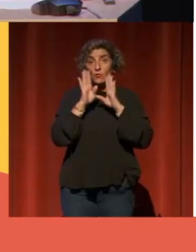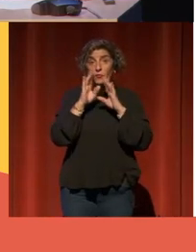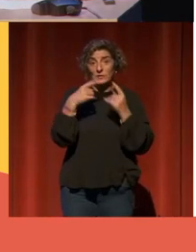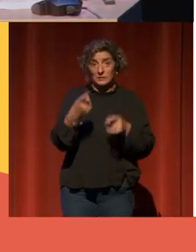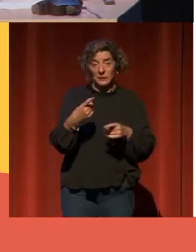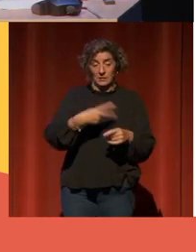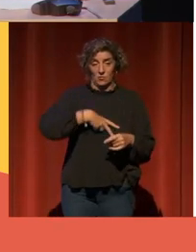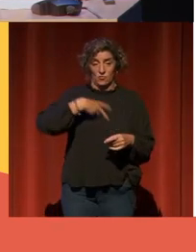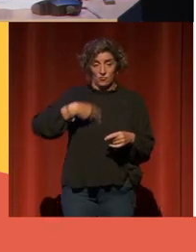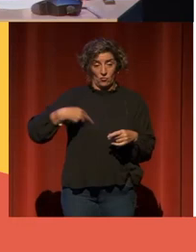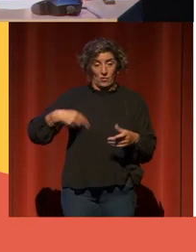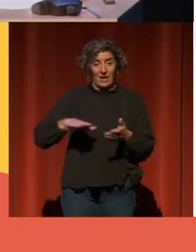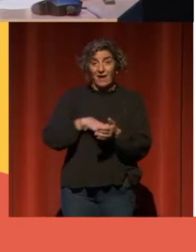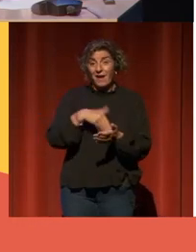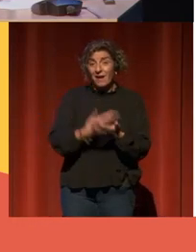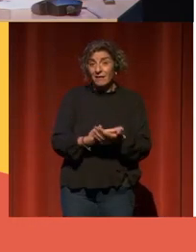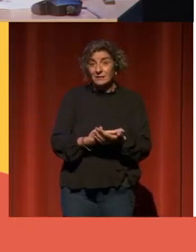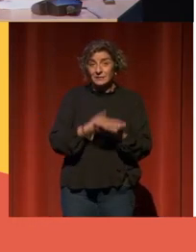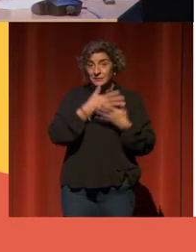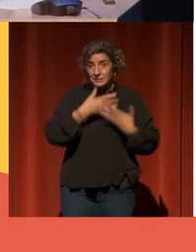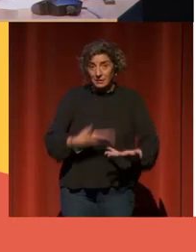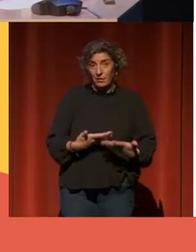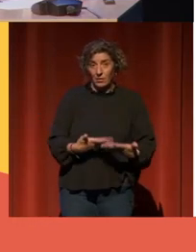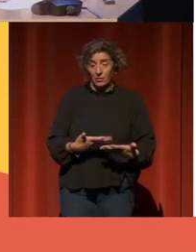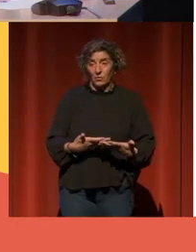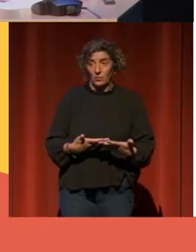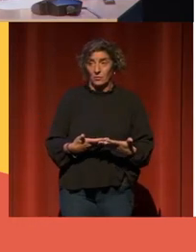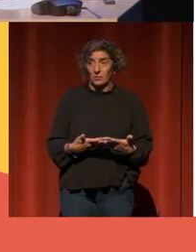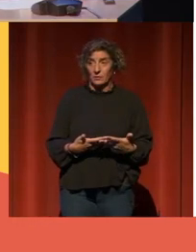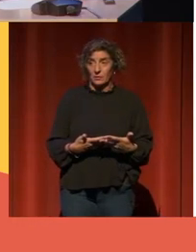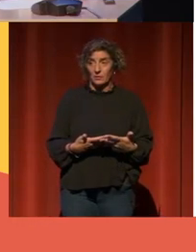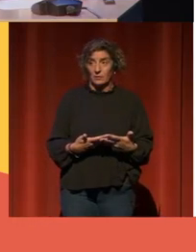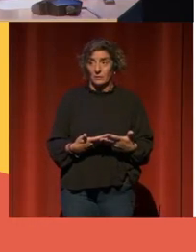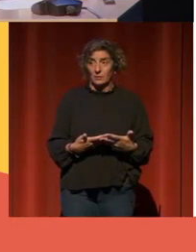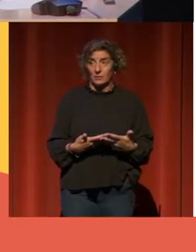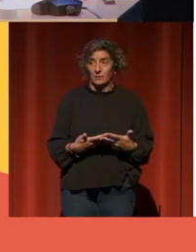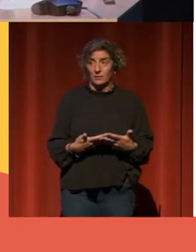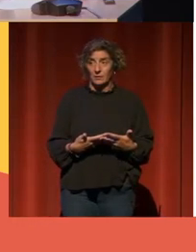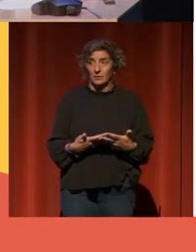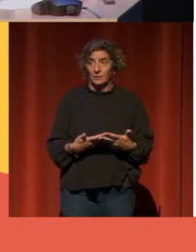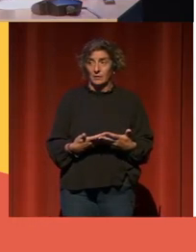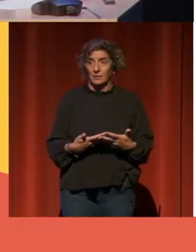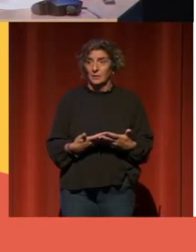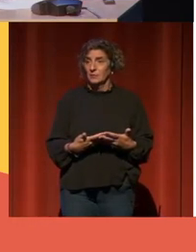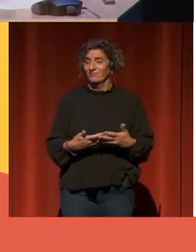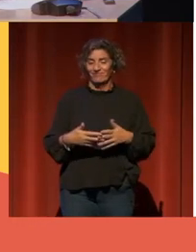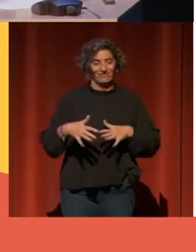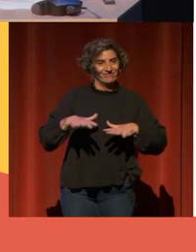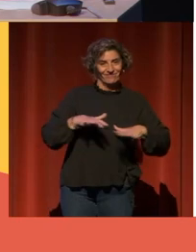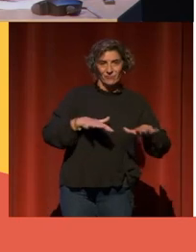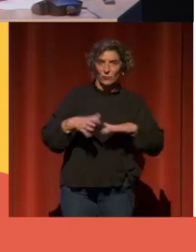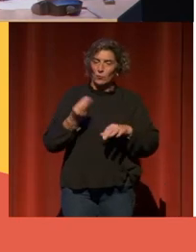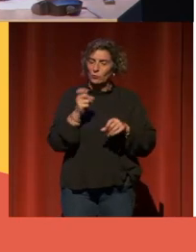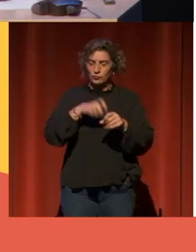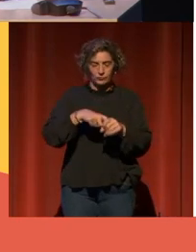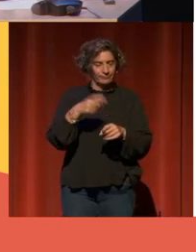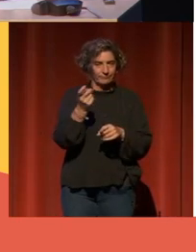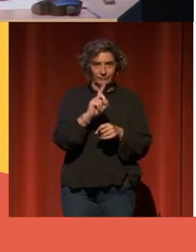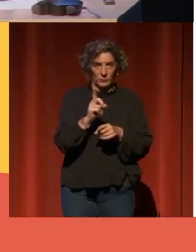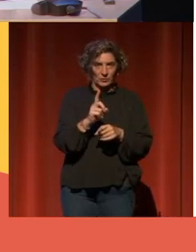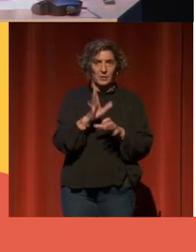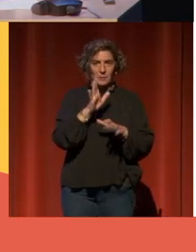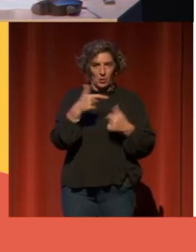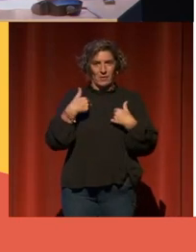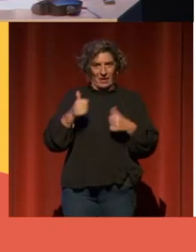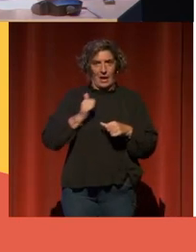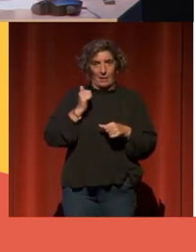Noruega hasta la fecha no no no ha sido muy activo en el programa pero voy